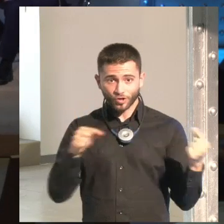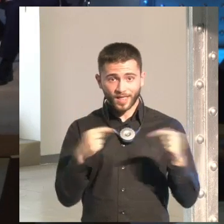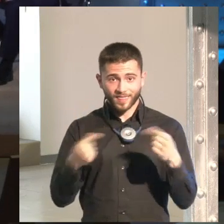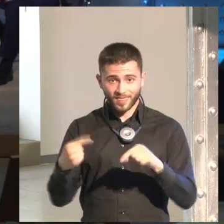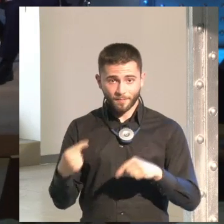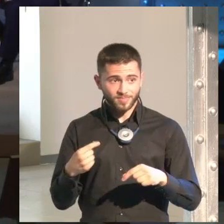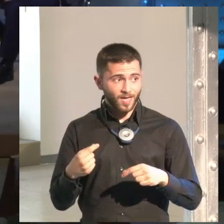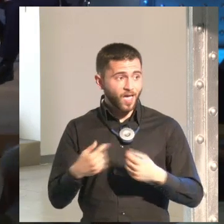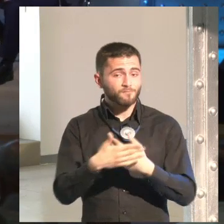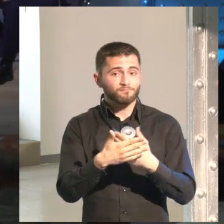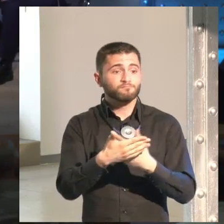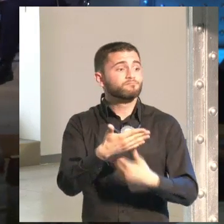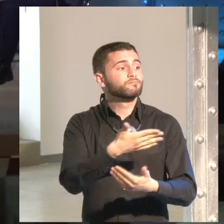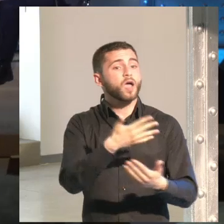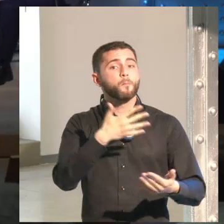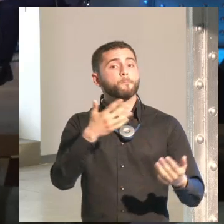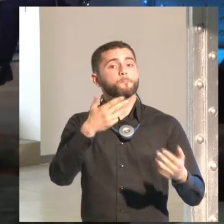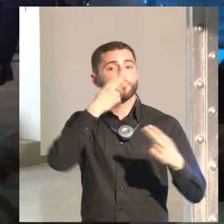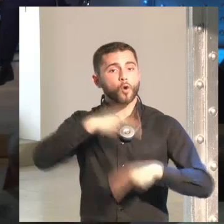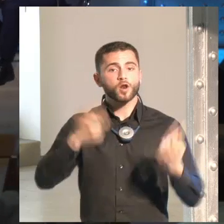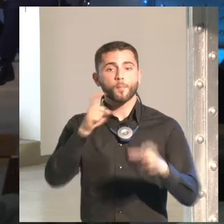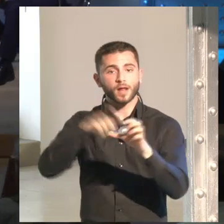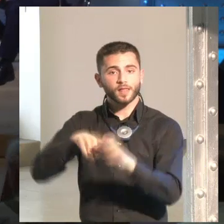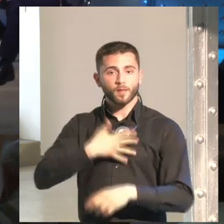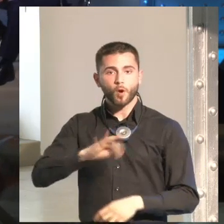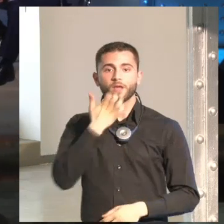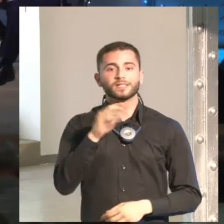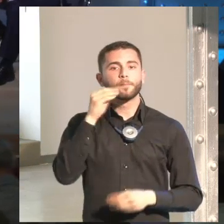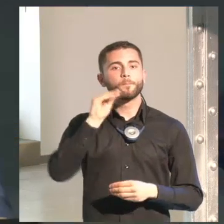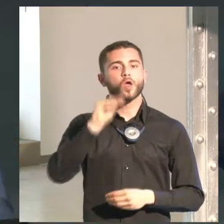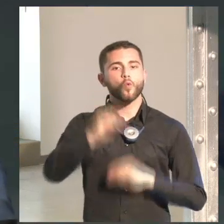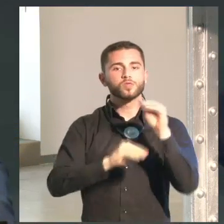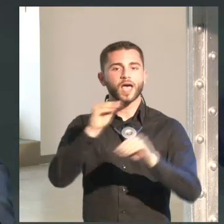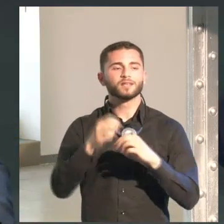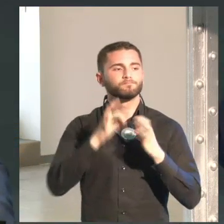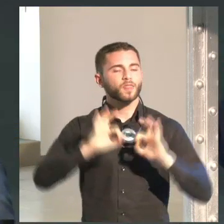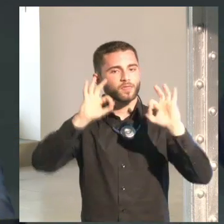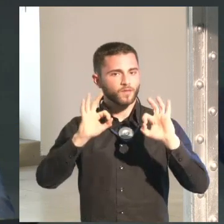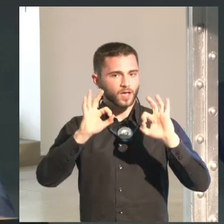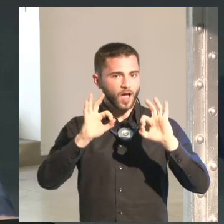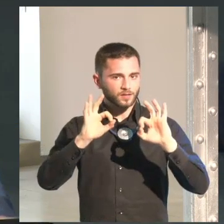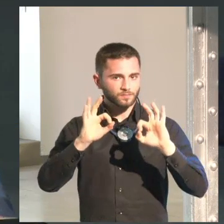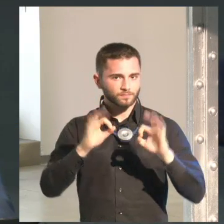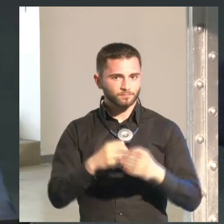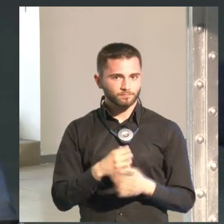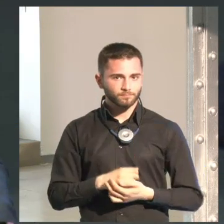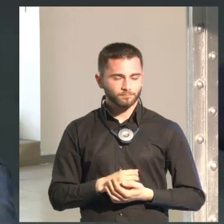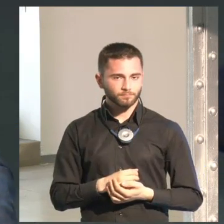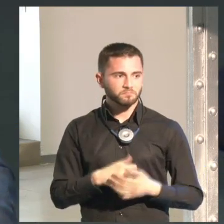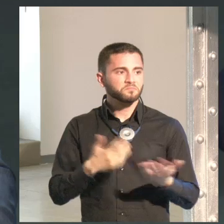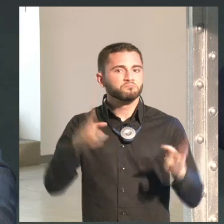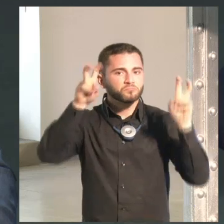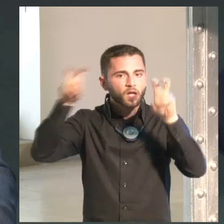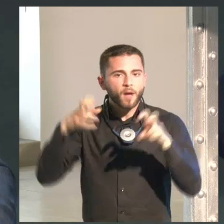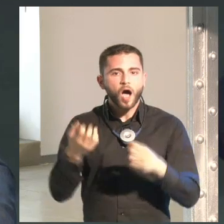al público. Si hay alguna pregunta más específica para cada uno de los ponentes, algún tema, alguna